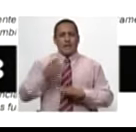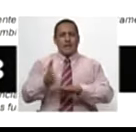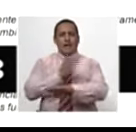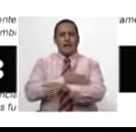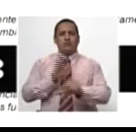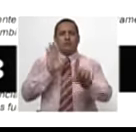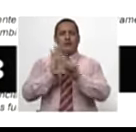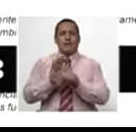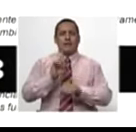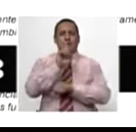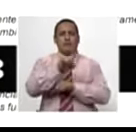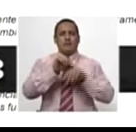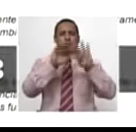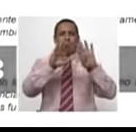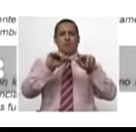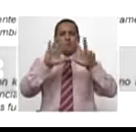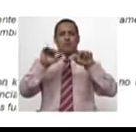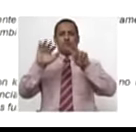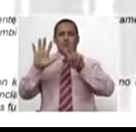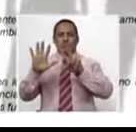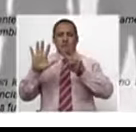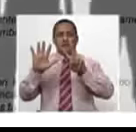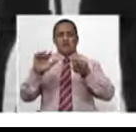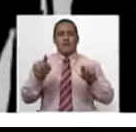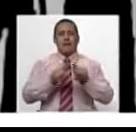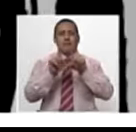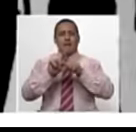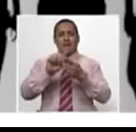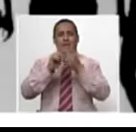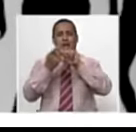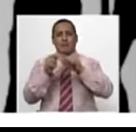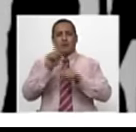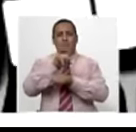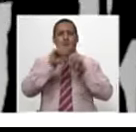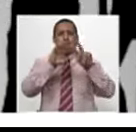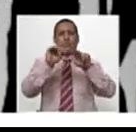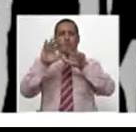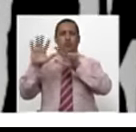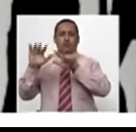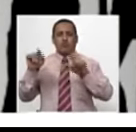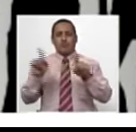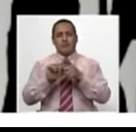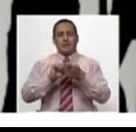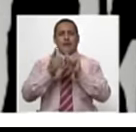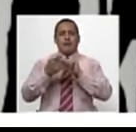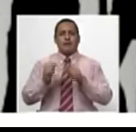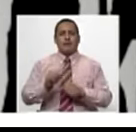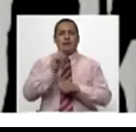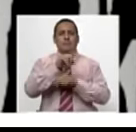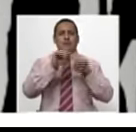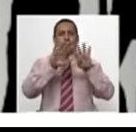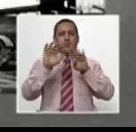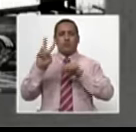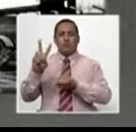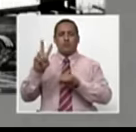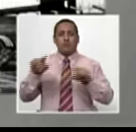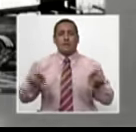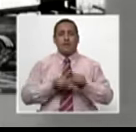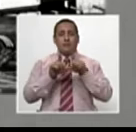creadas mediante una ley entre el 87 y 88 para luego ser disueltas en